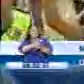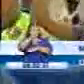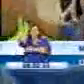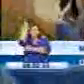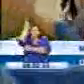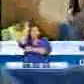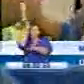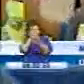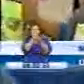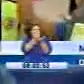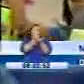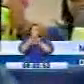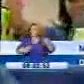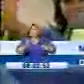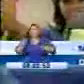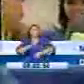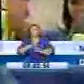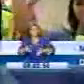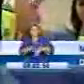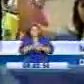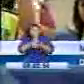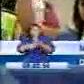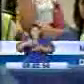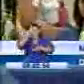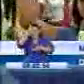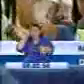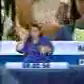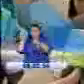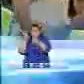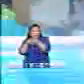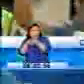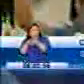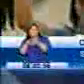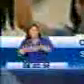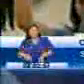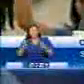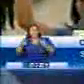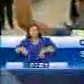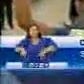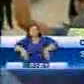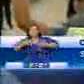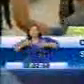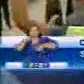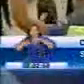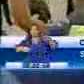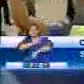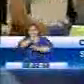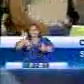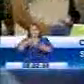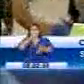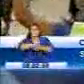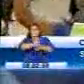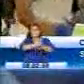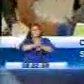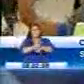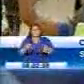acuerdo a un convenio que tenemos con el Ministerio de Educación Seguiremos haciéndolo en Guayaquil para concientizar a conductores a peatones y en el resto de ciudades y